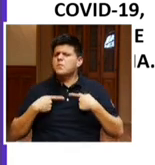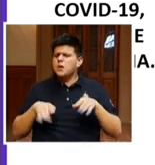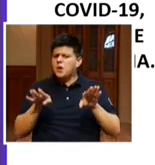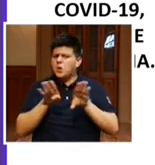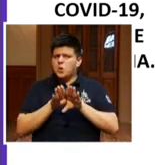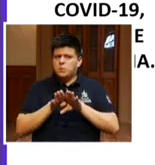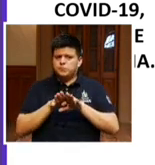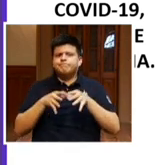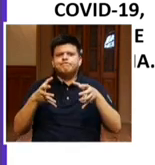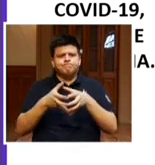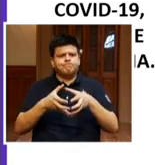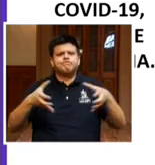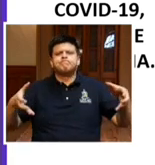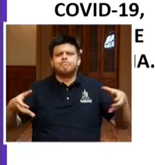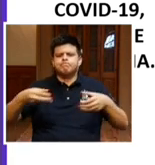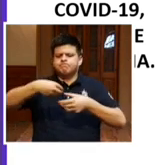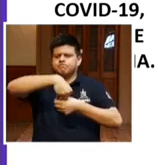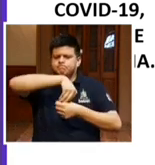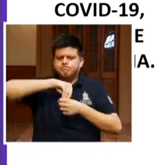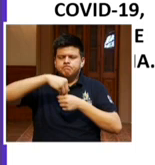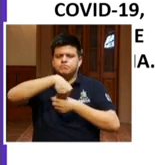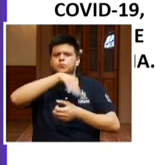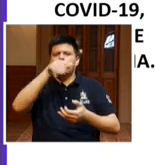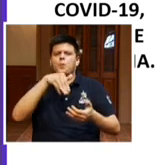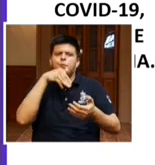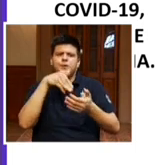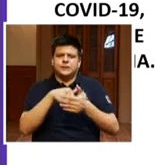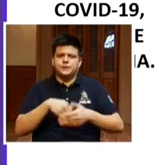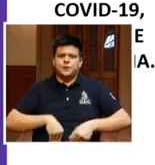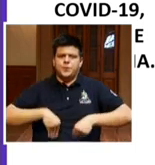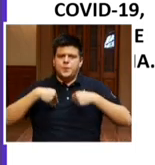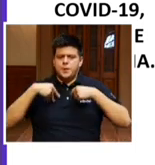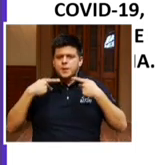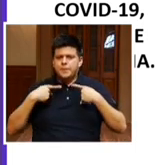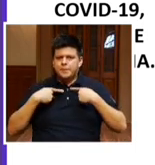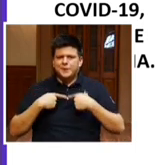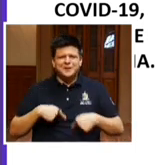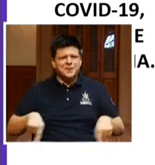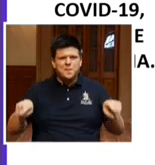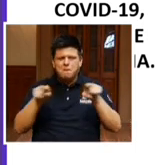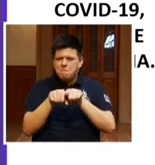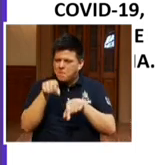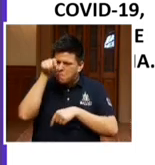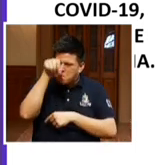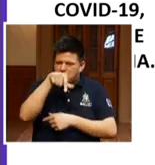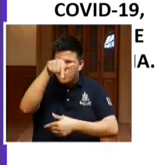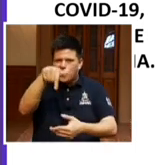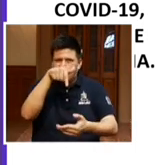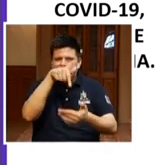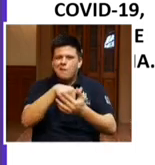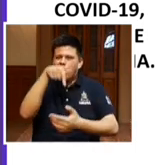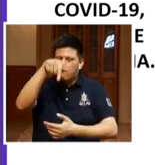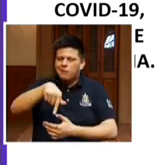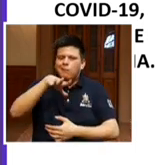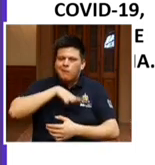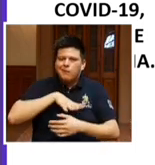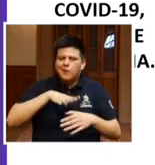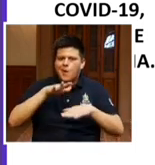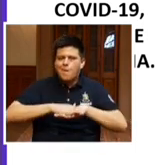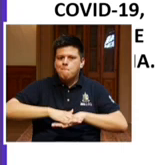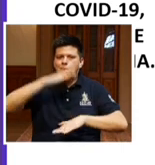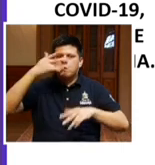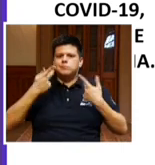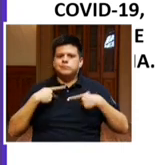continúa predominantemente en aquellos lugares con mayor densidad poblacional, como son los municipios del área metropolitana,